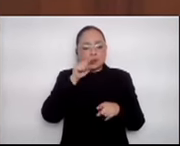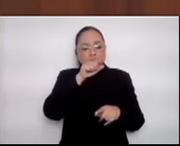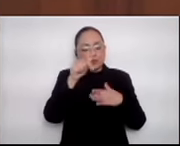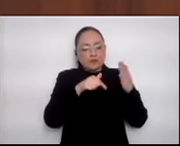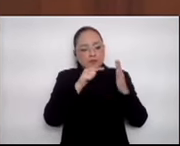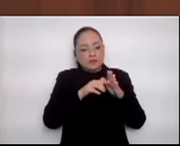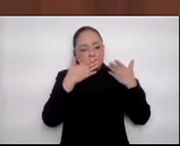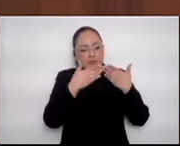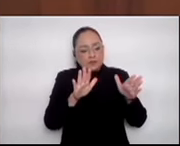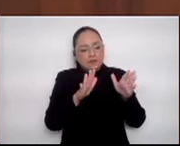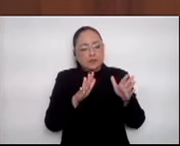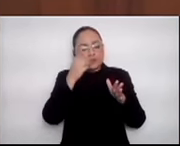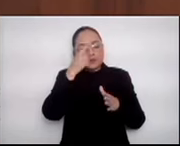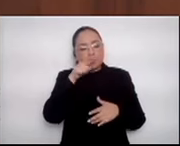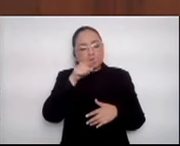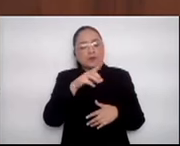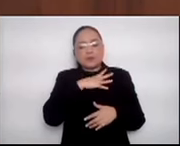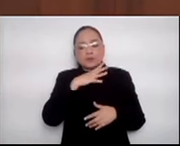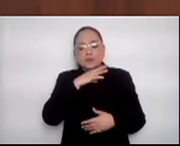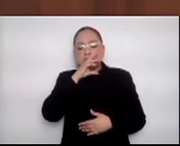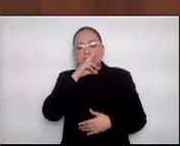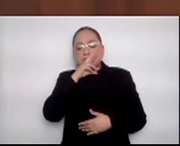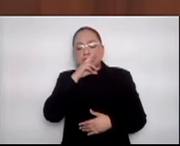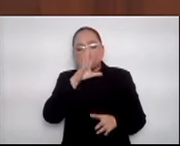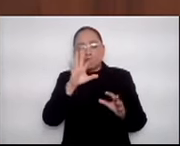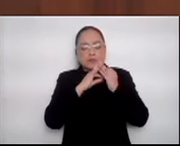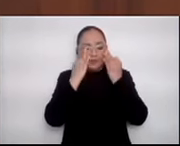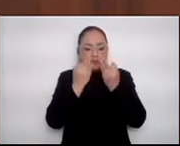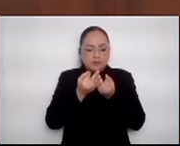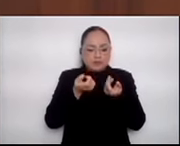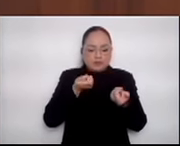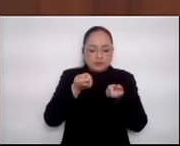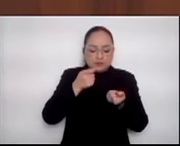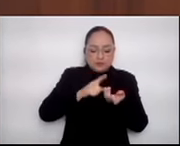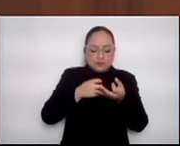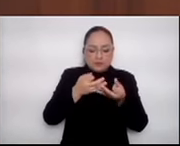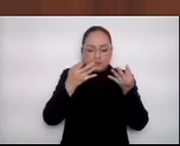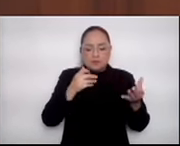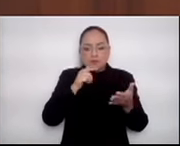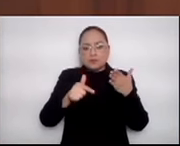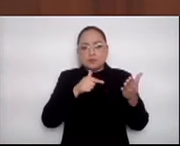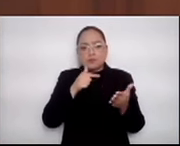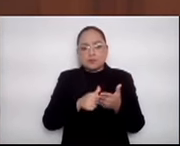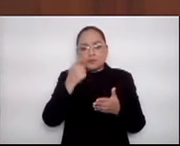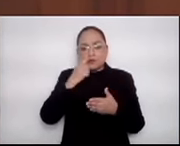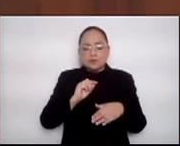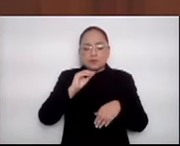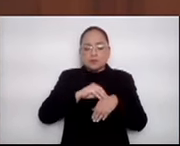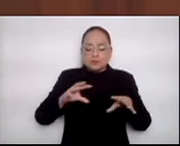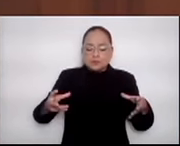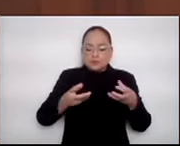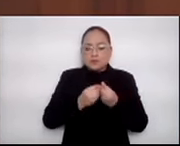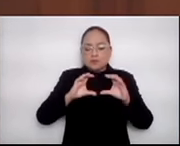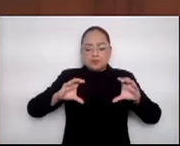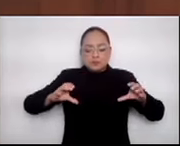que fortalezca el manejo del territorio y permita construir comunidades más